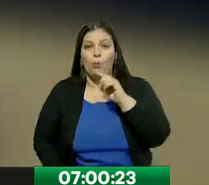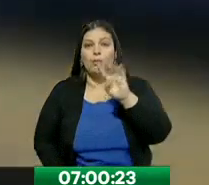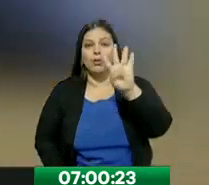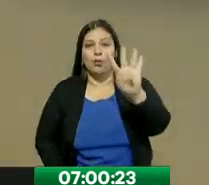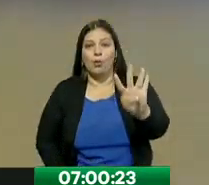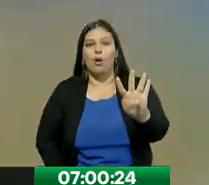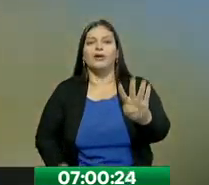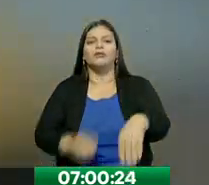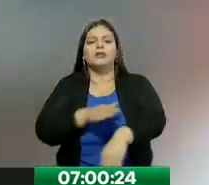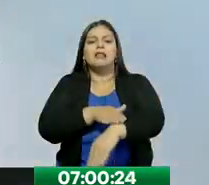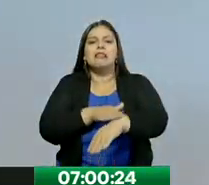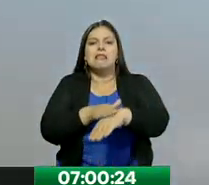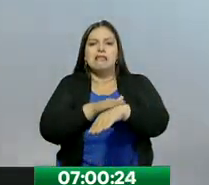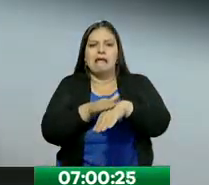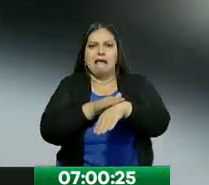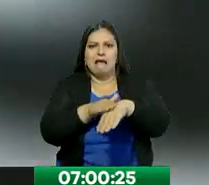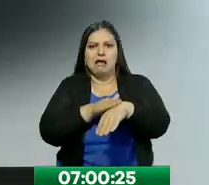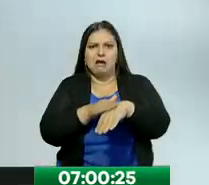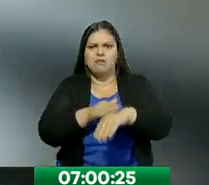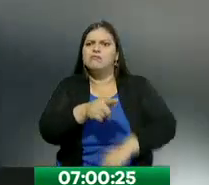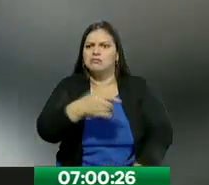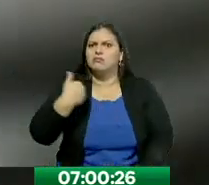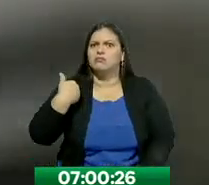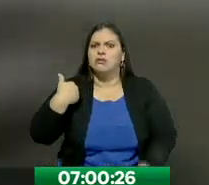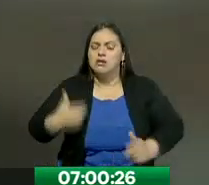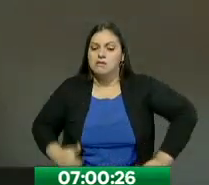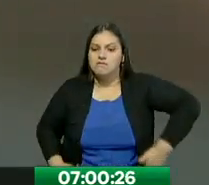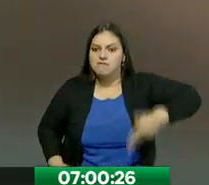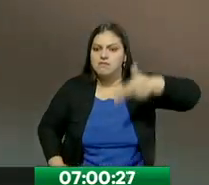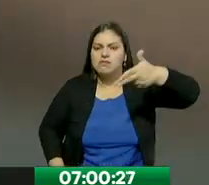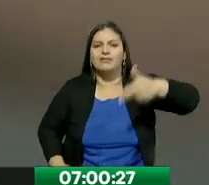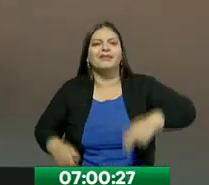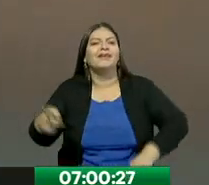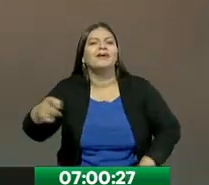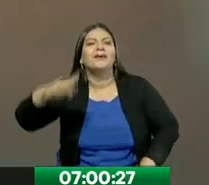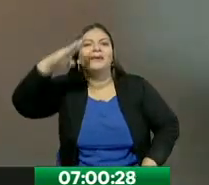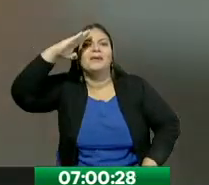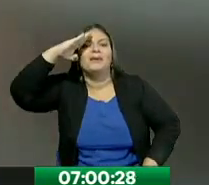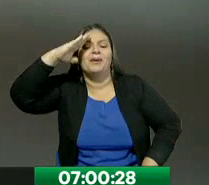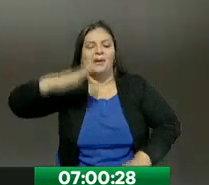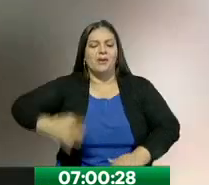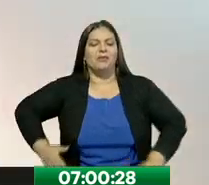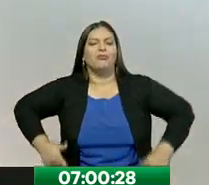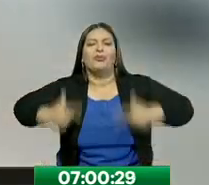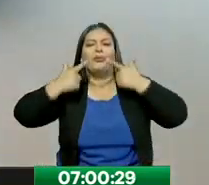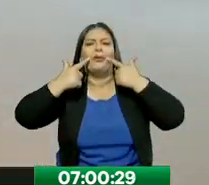con pistolas y los guardias tampoco contaban con armas como para poder defenderse o